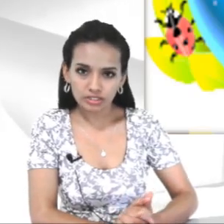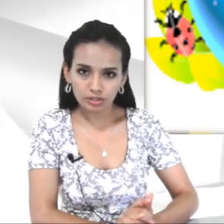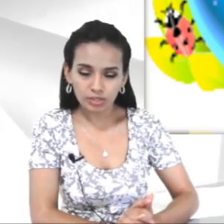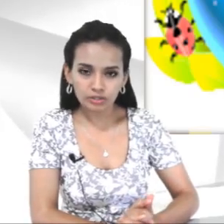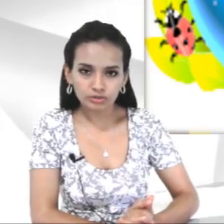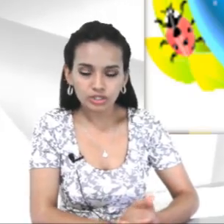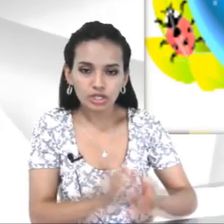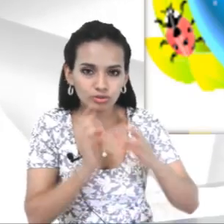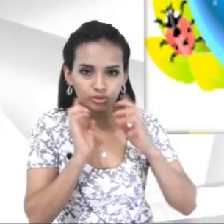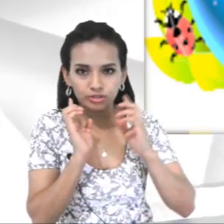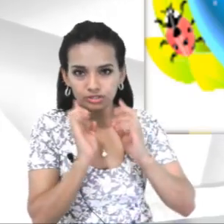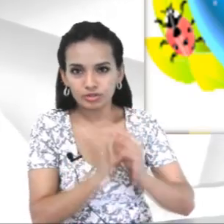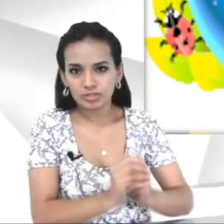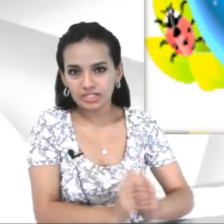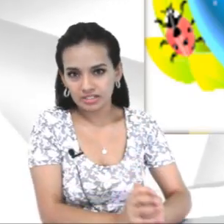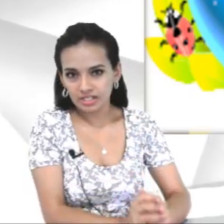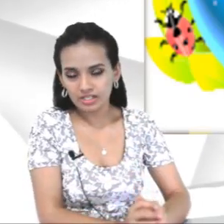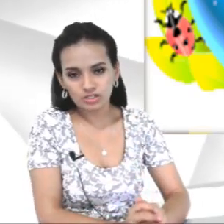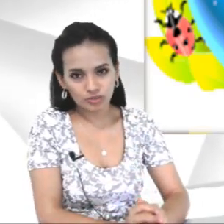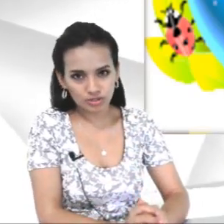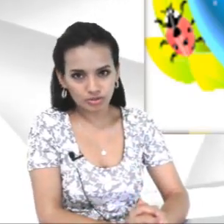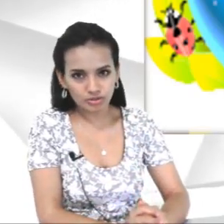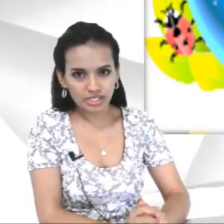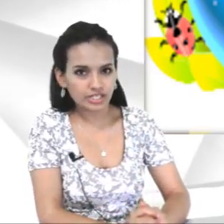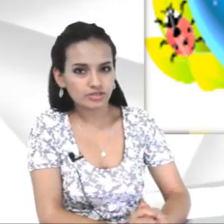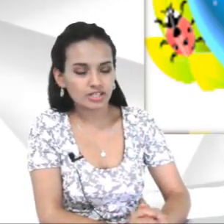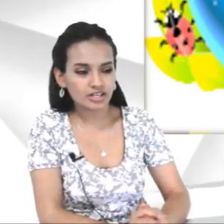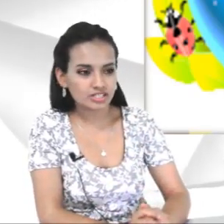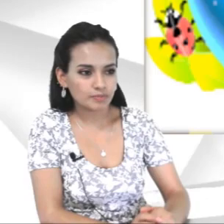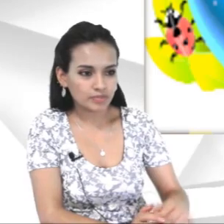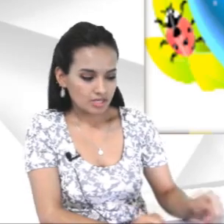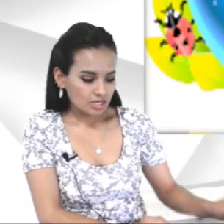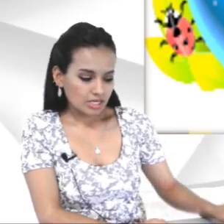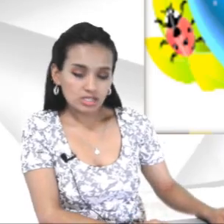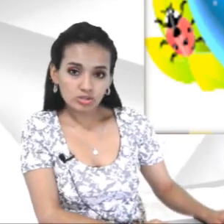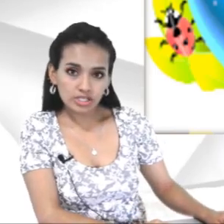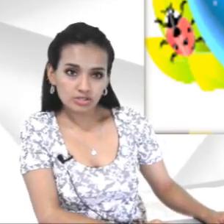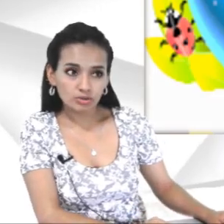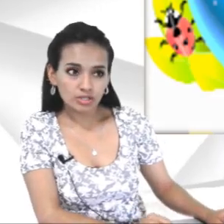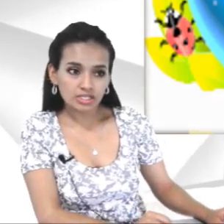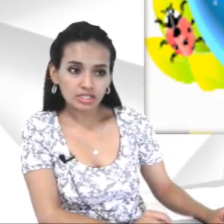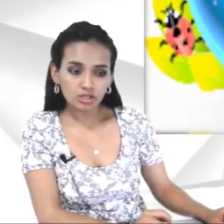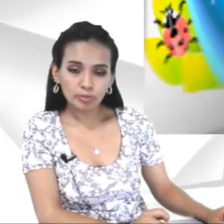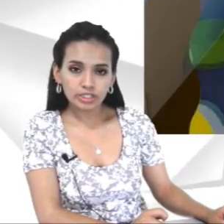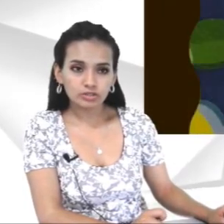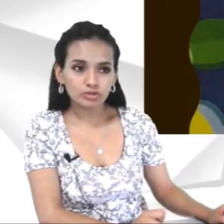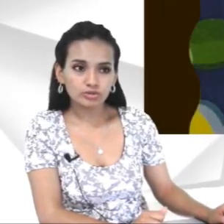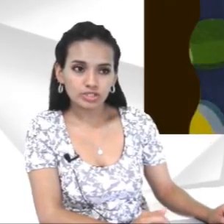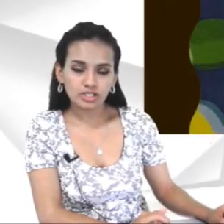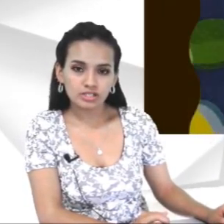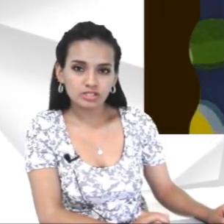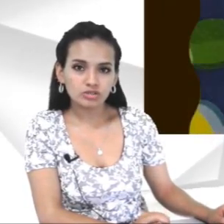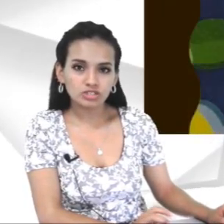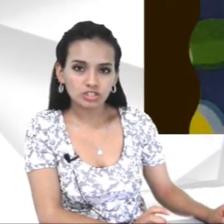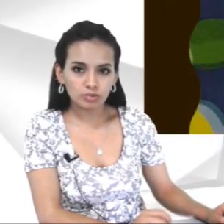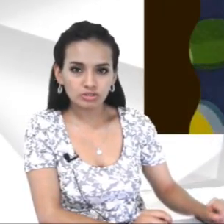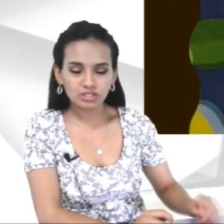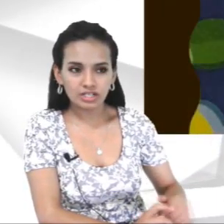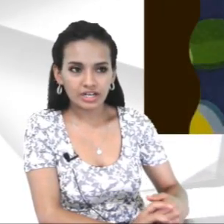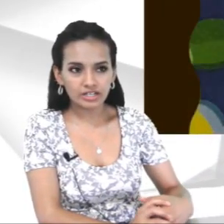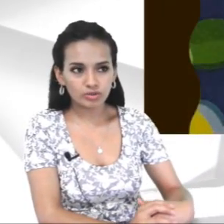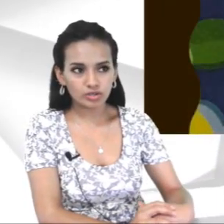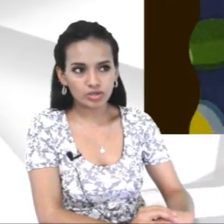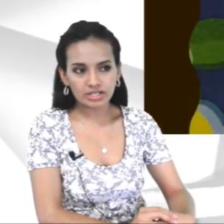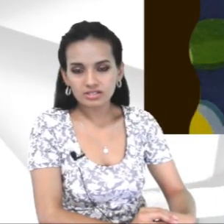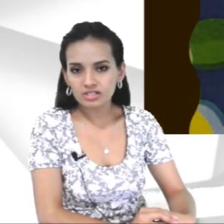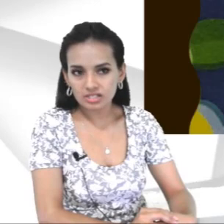lavado constante de manos el uso correcto de mascarilla y sobre todo quedándose en casa en esta ocasión estaré compartiendo con ustedes conceptos